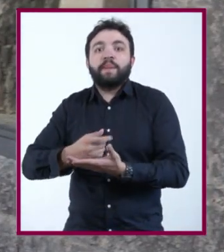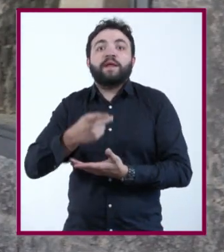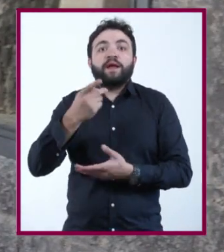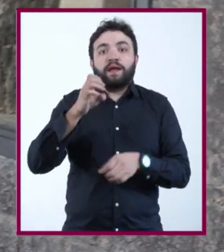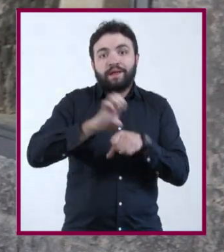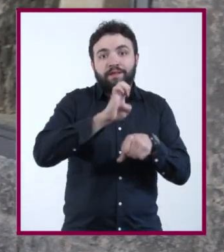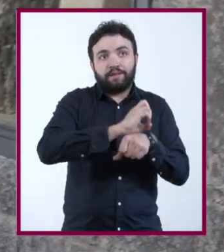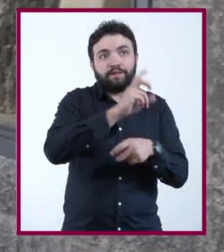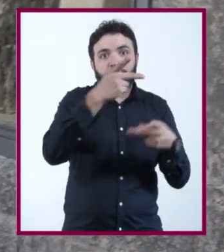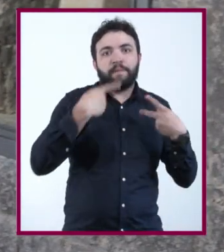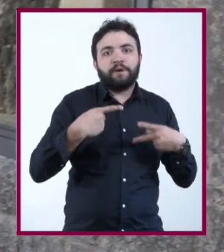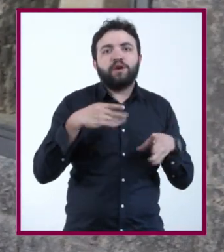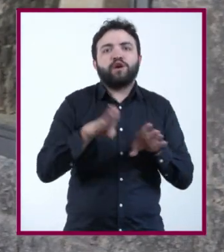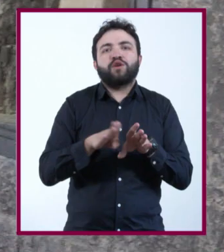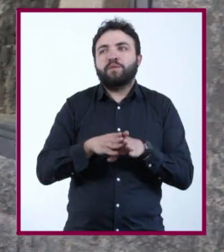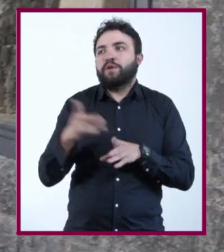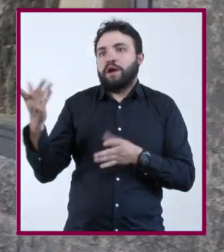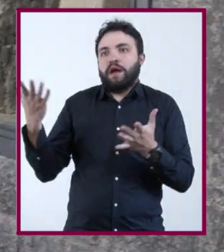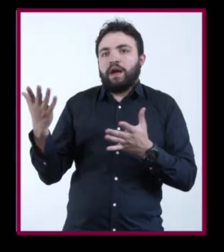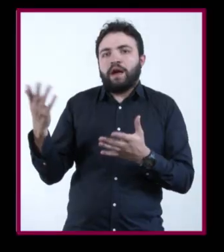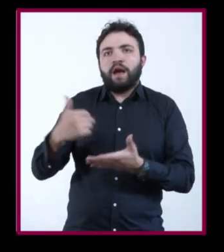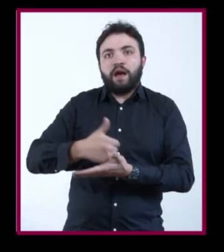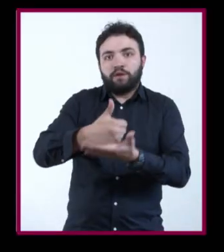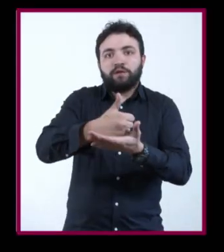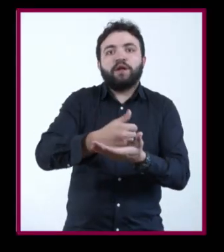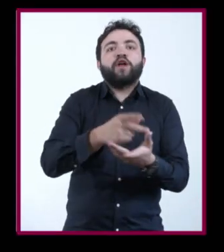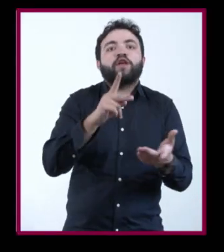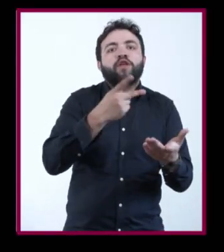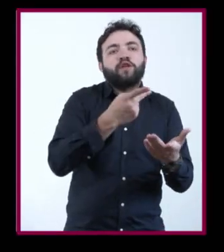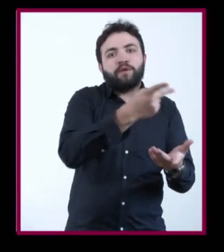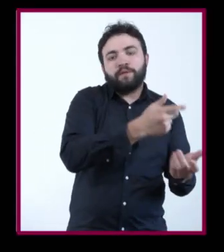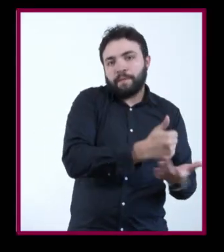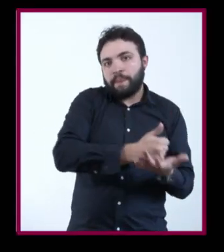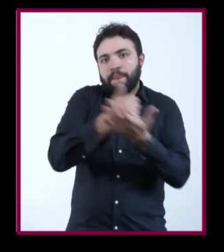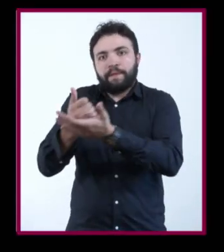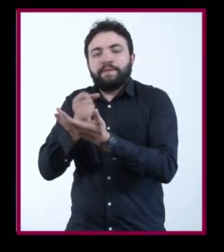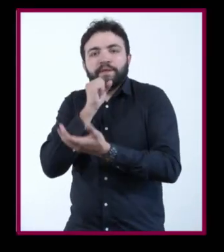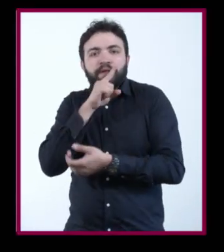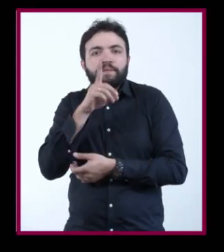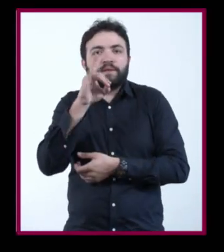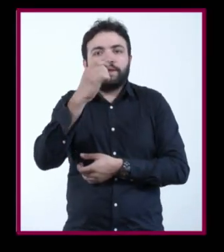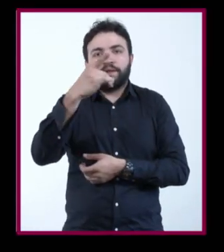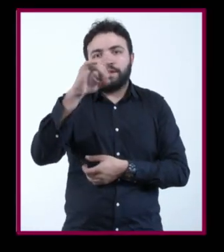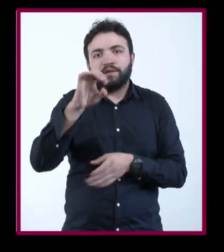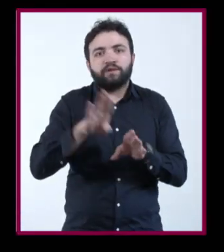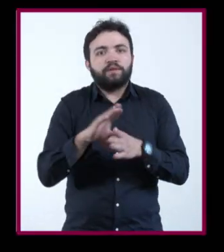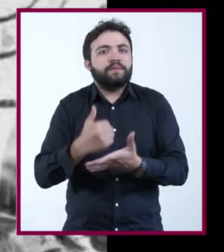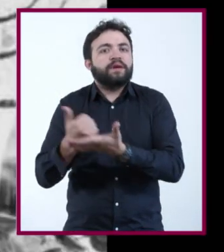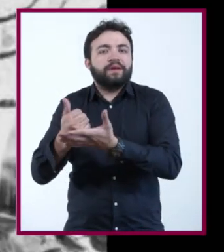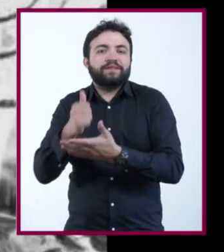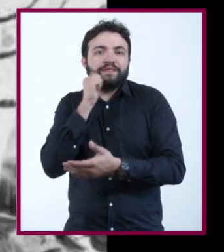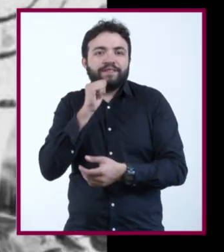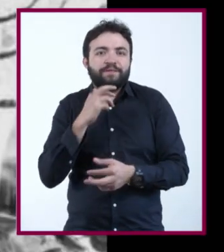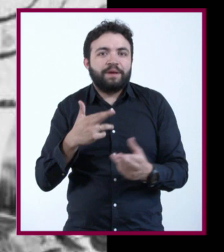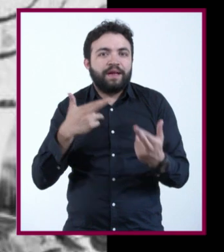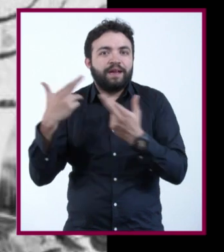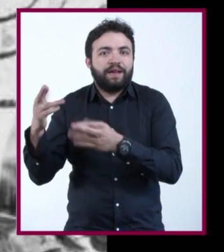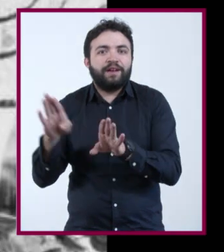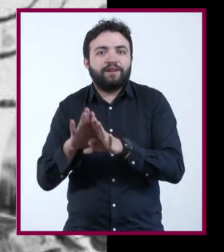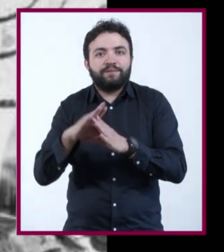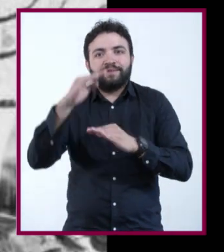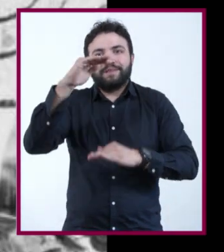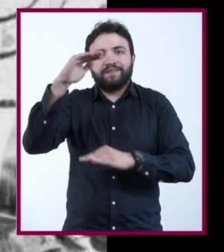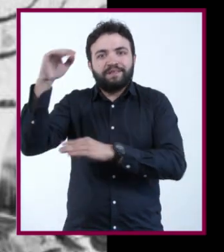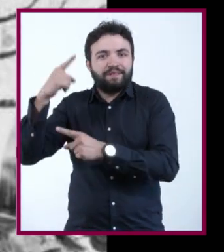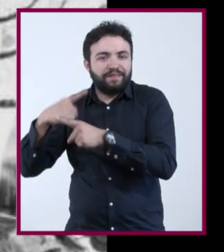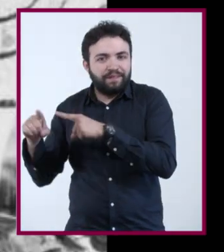mucha gente le pagaba con piezas, o le regalaba piezas, o le intercambiaba piezas. Entonces, quien le ayuda muchísimo a